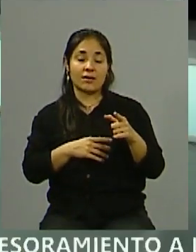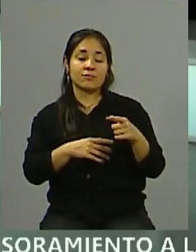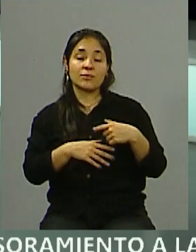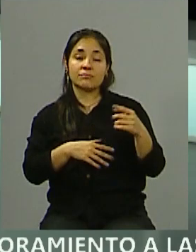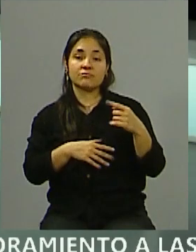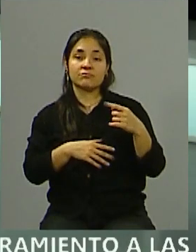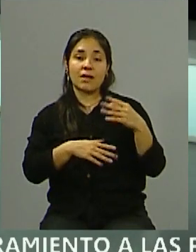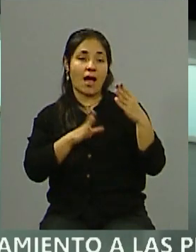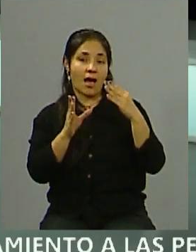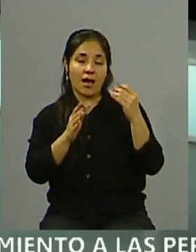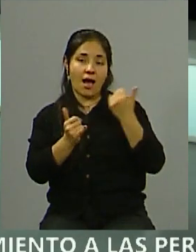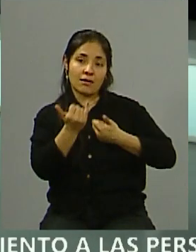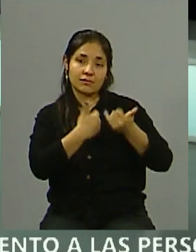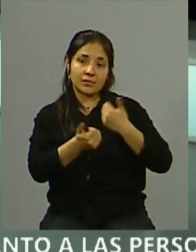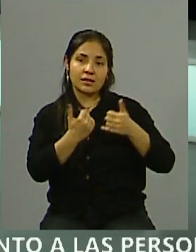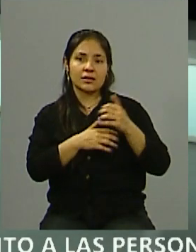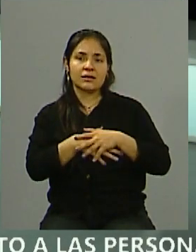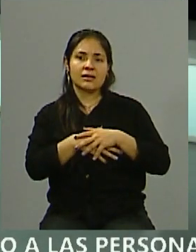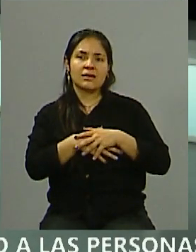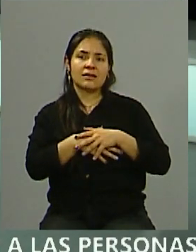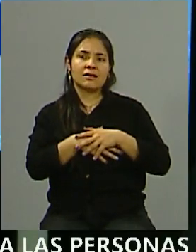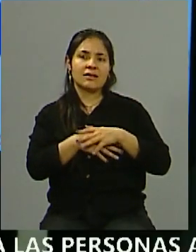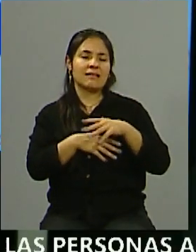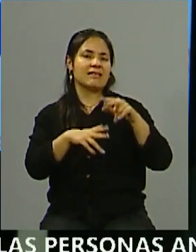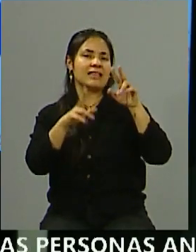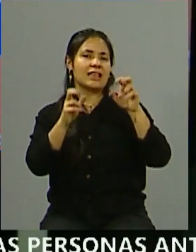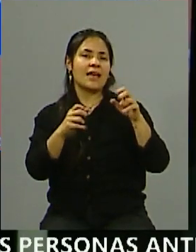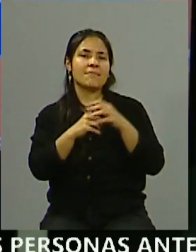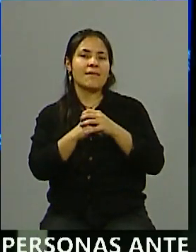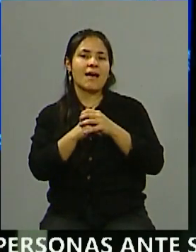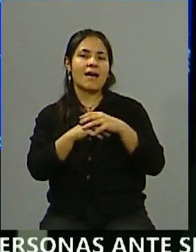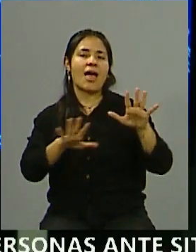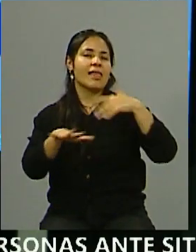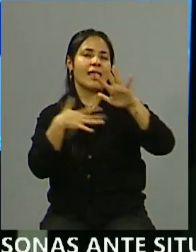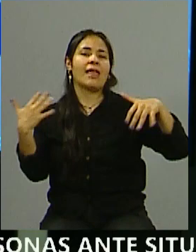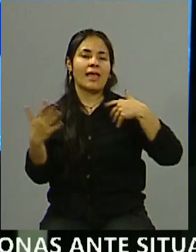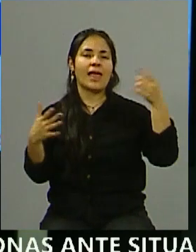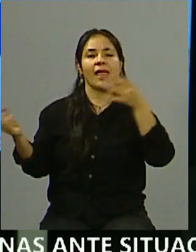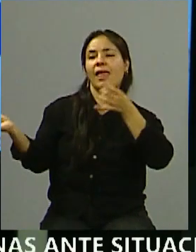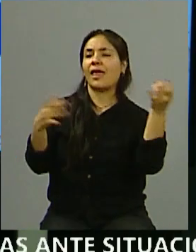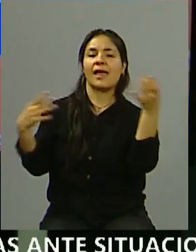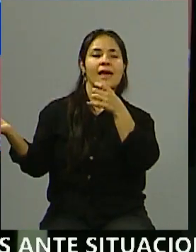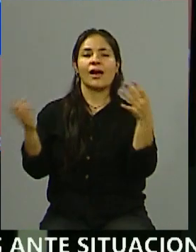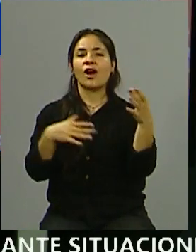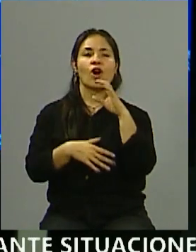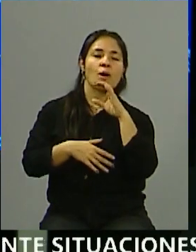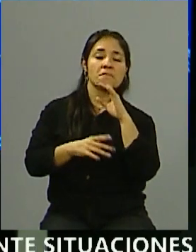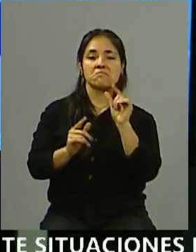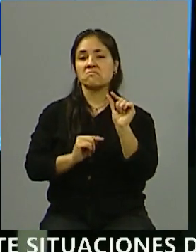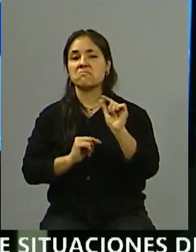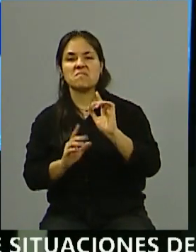de que no hubo tanto show desde el punto de vista del chicaneo, que un poco yo